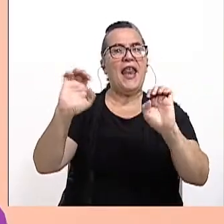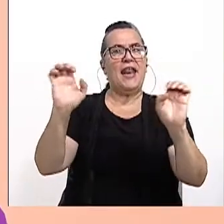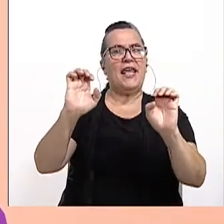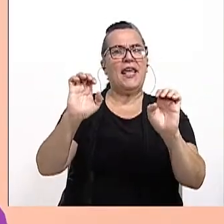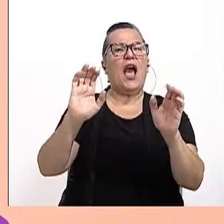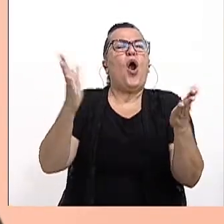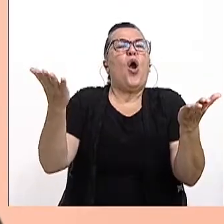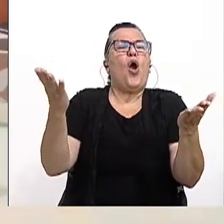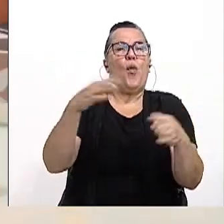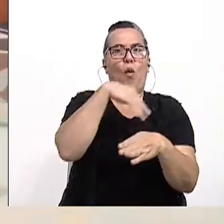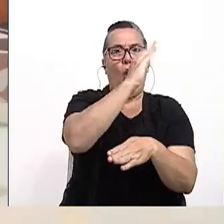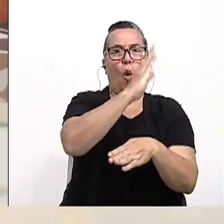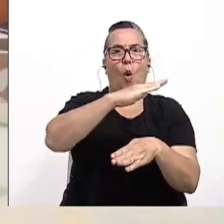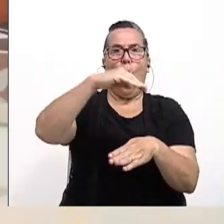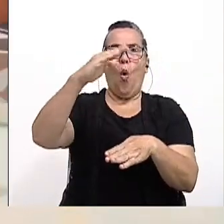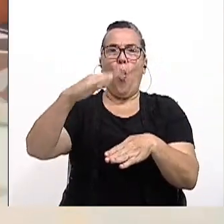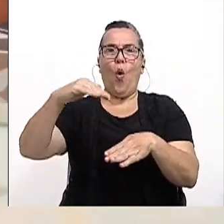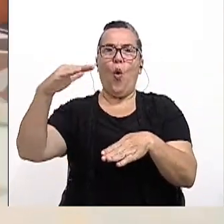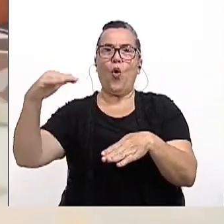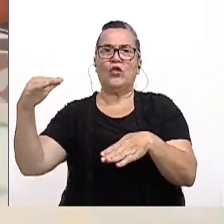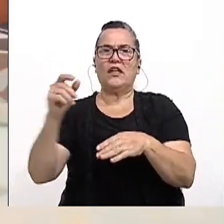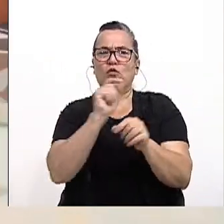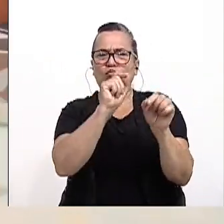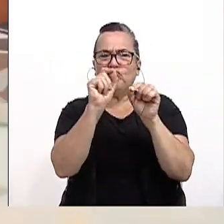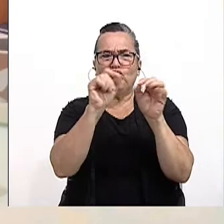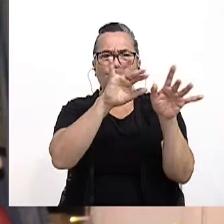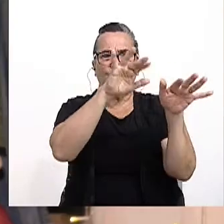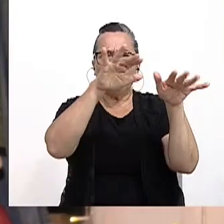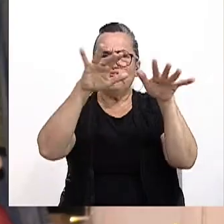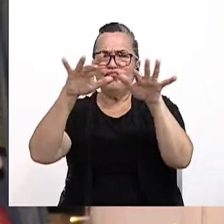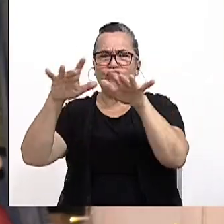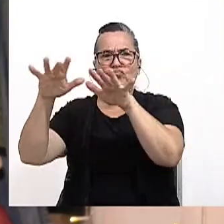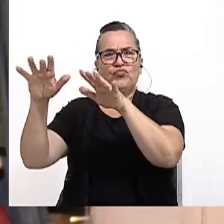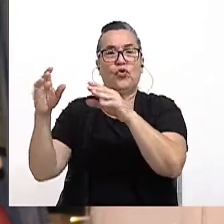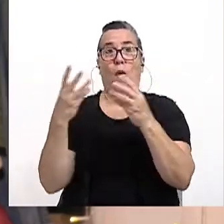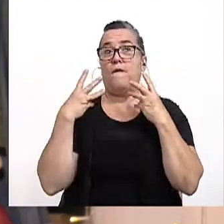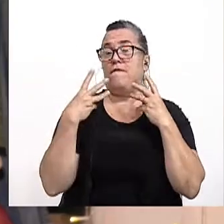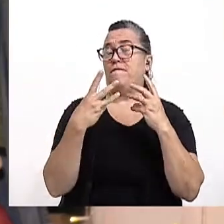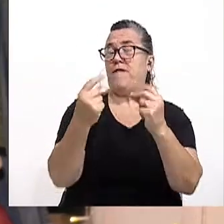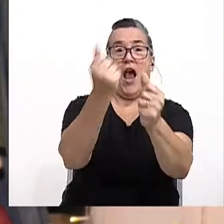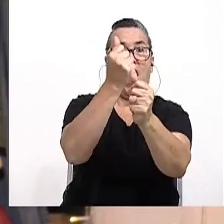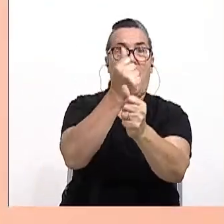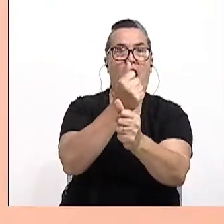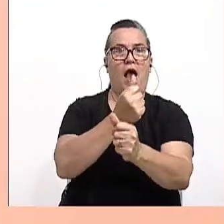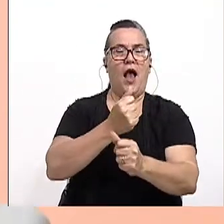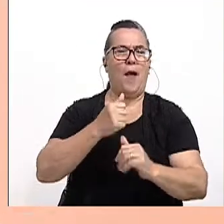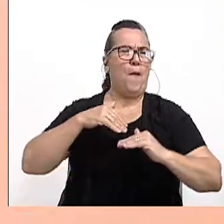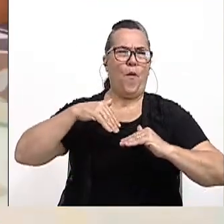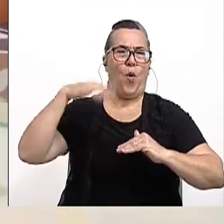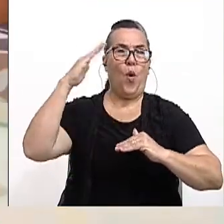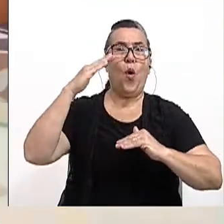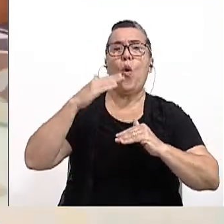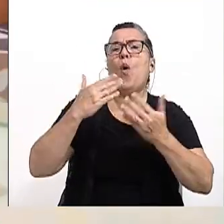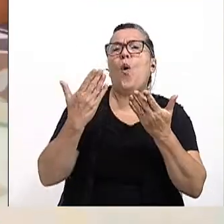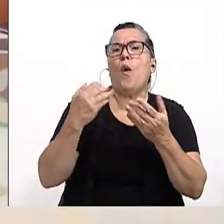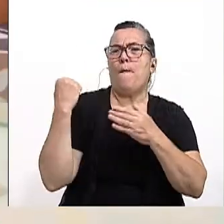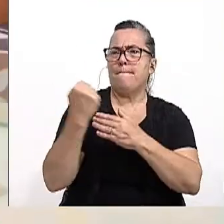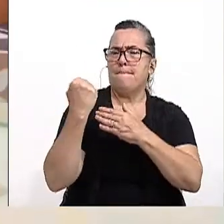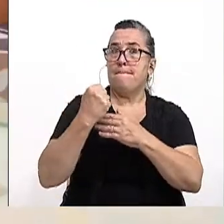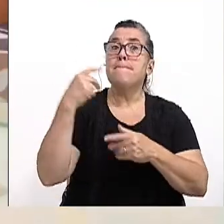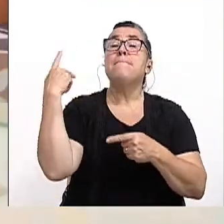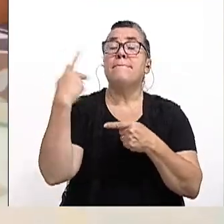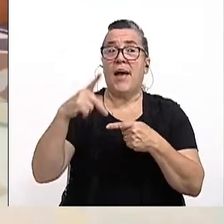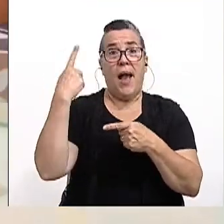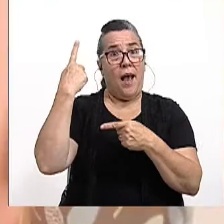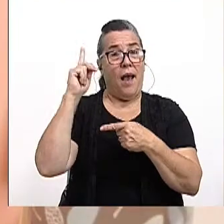ondas electromagnéticas o partículas que se mueven en el ambiente con velocidades muy altas y que pueden ser potencialmente